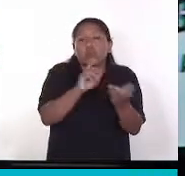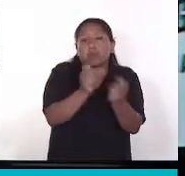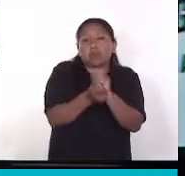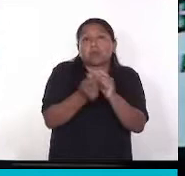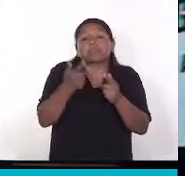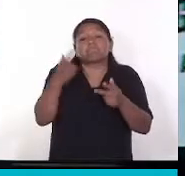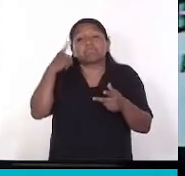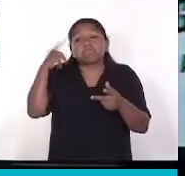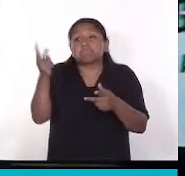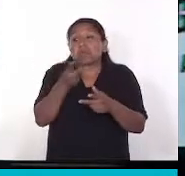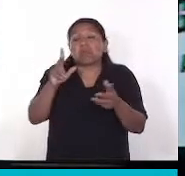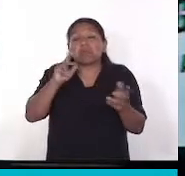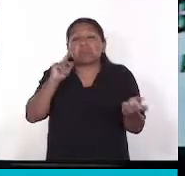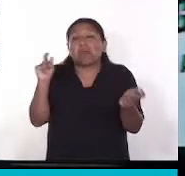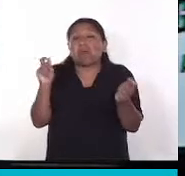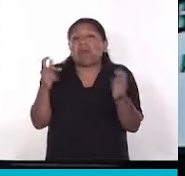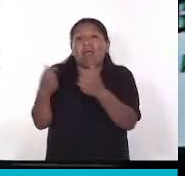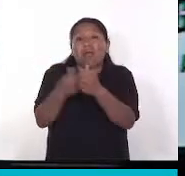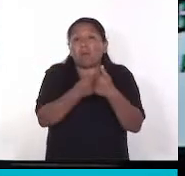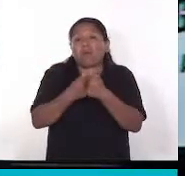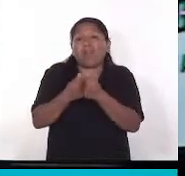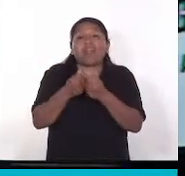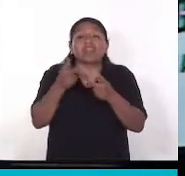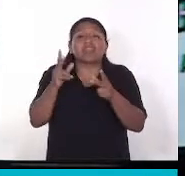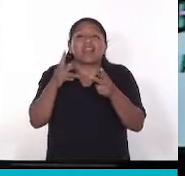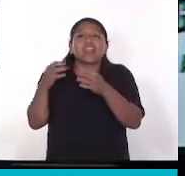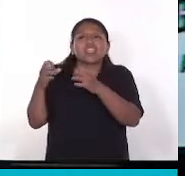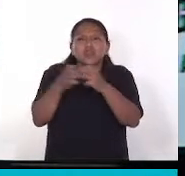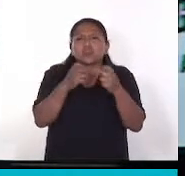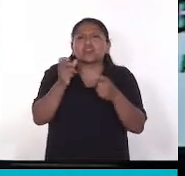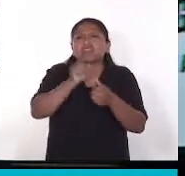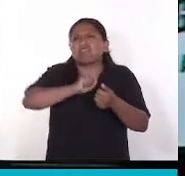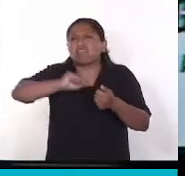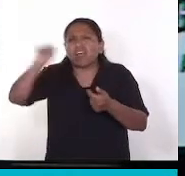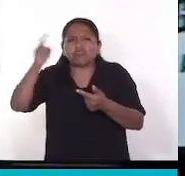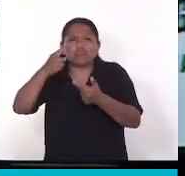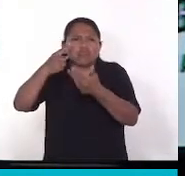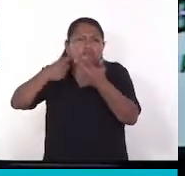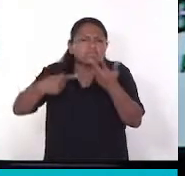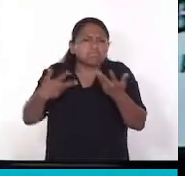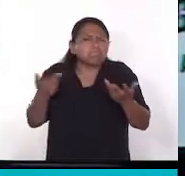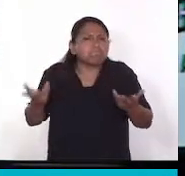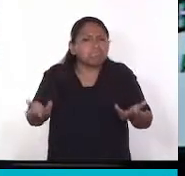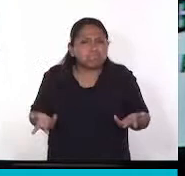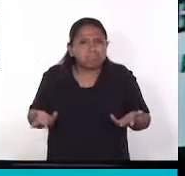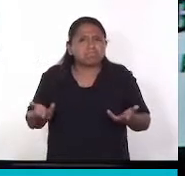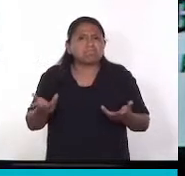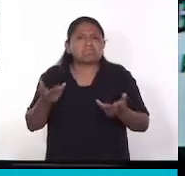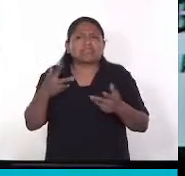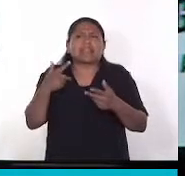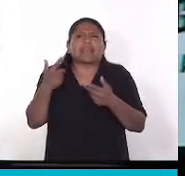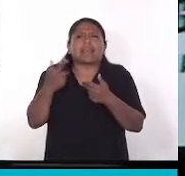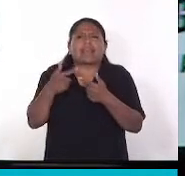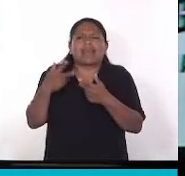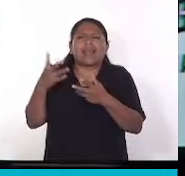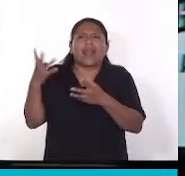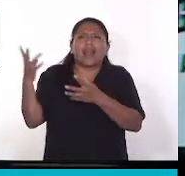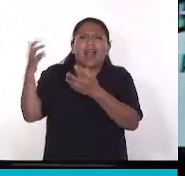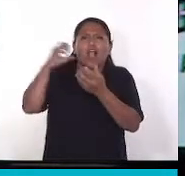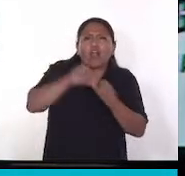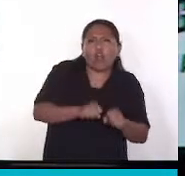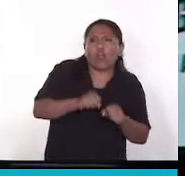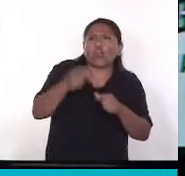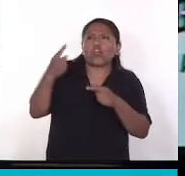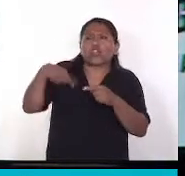sesión de este contenido, de la discusión de la inflación galopante que estamos enfrentando, del sometimiento colonial que se está discutiendo en el